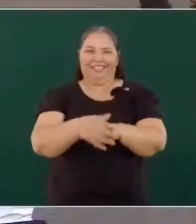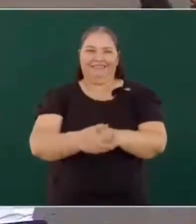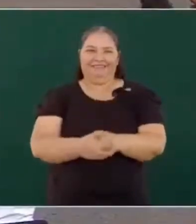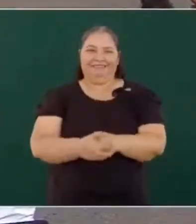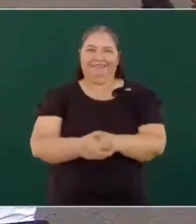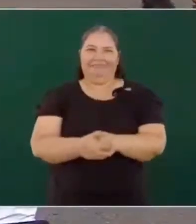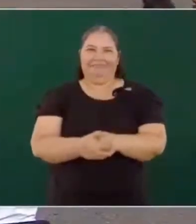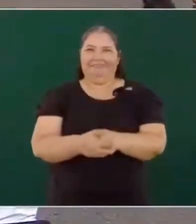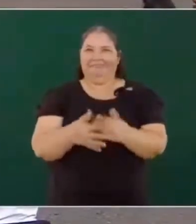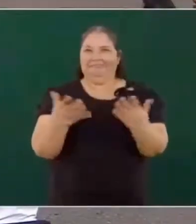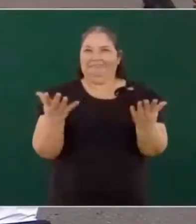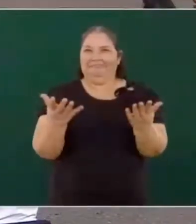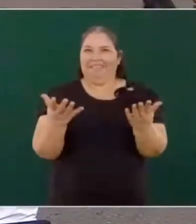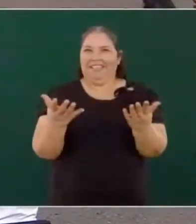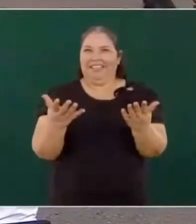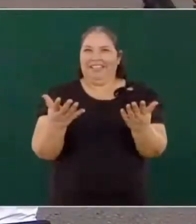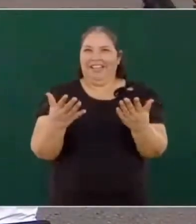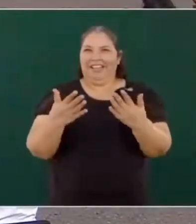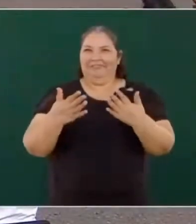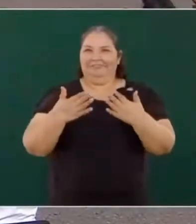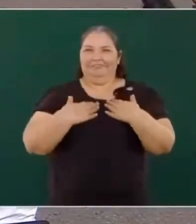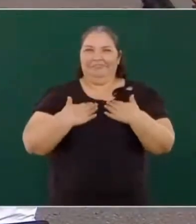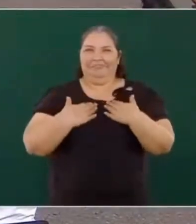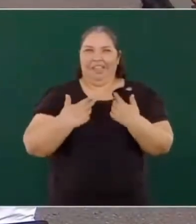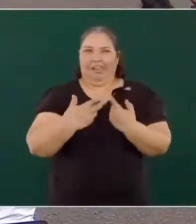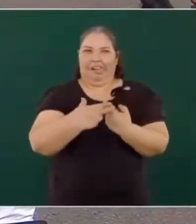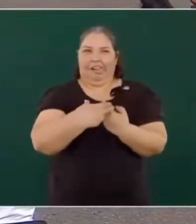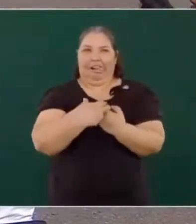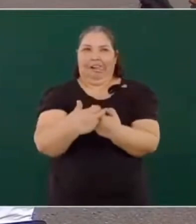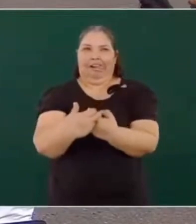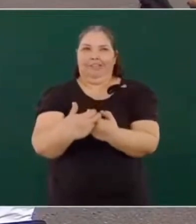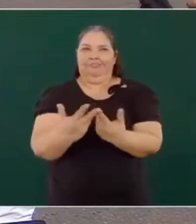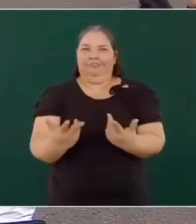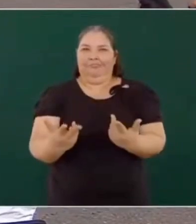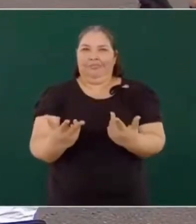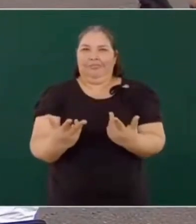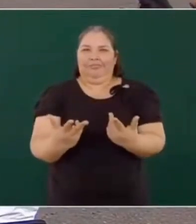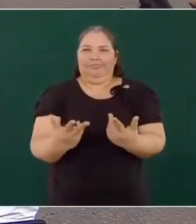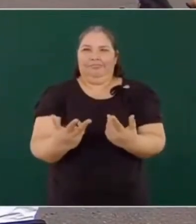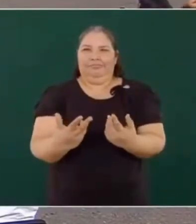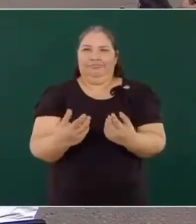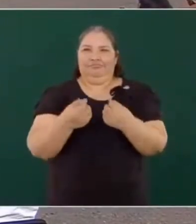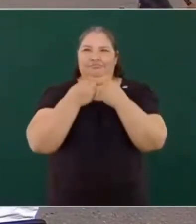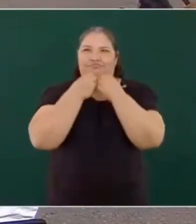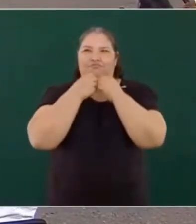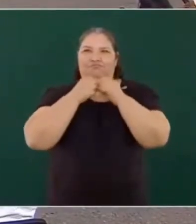Imagínense, nos pasa a nosotros algo así, el escándalo,